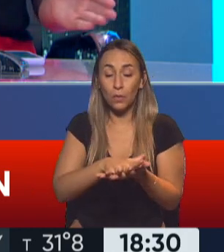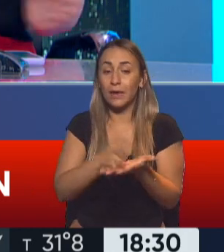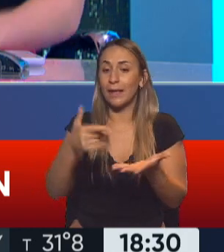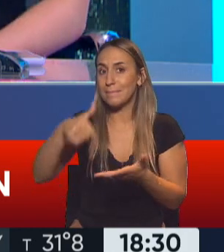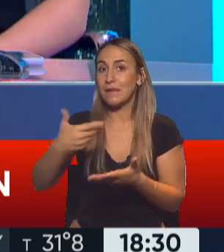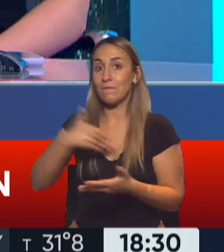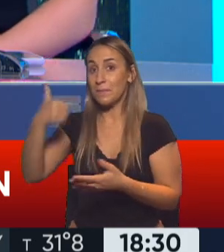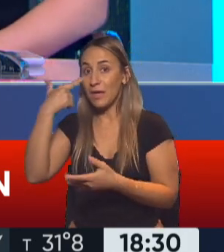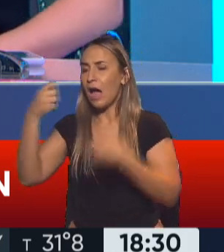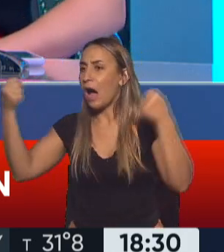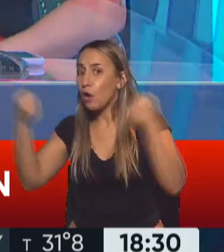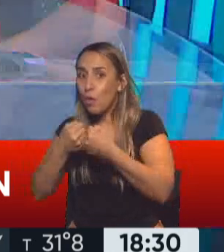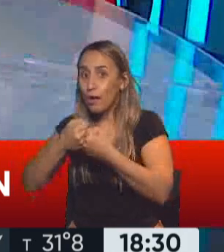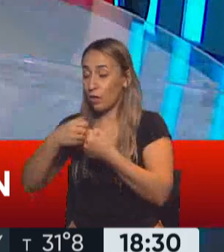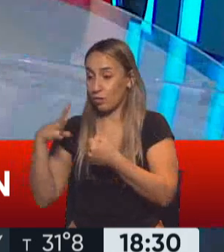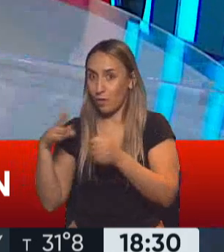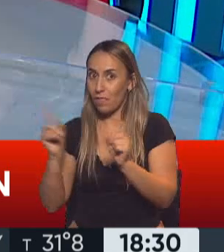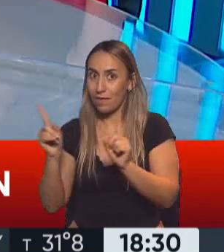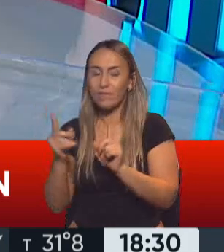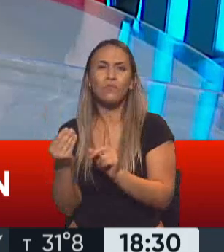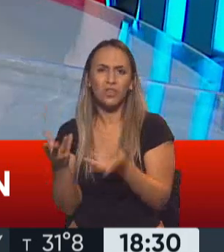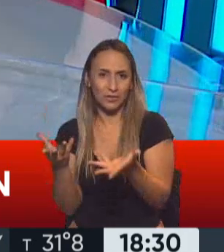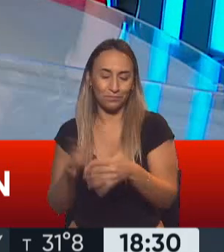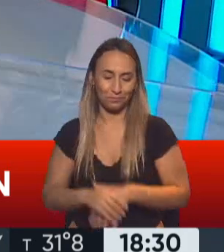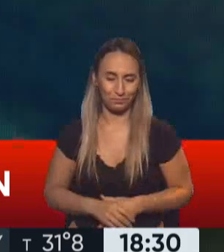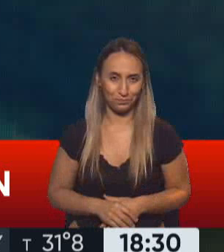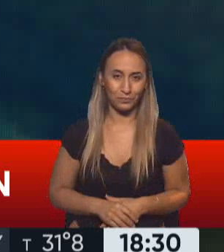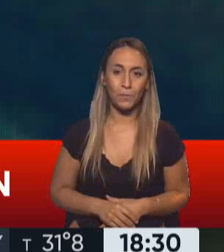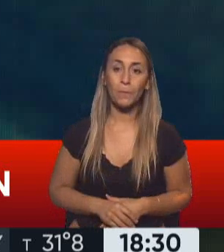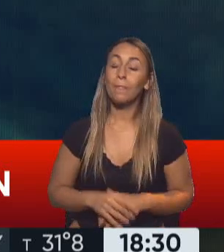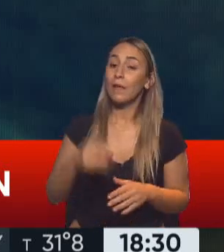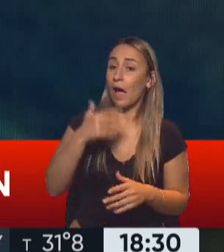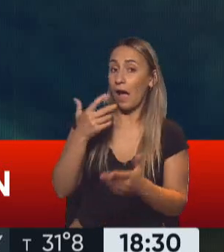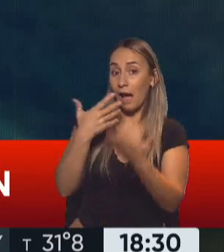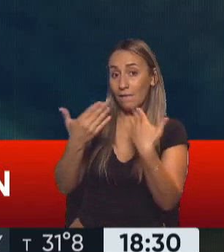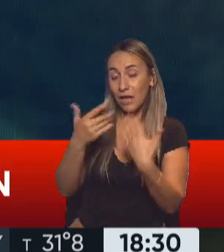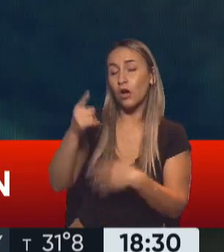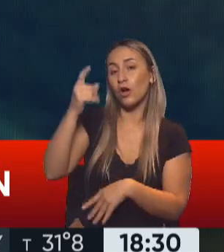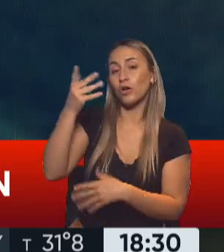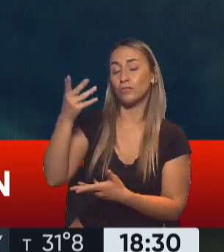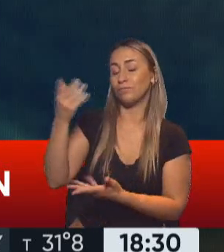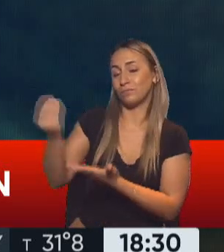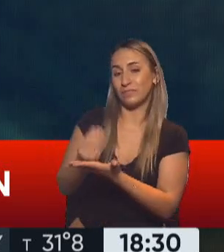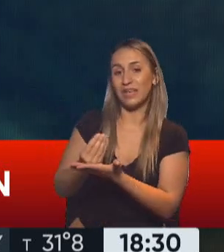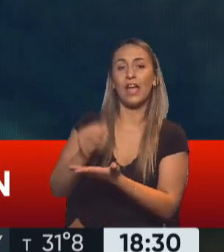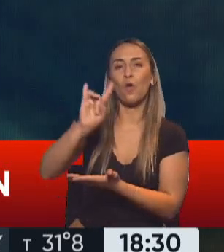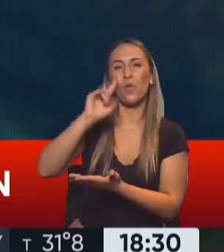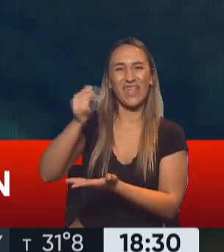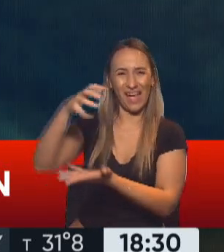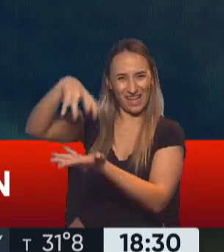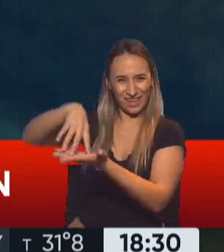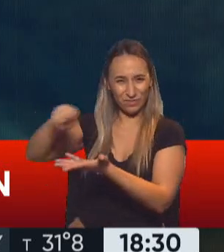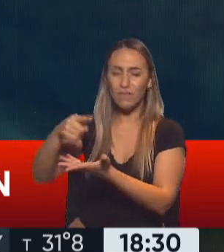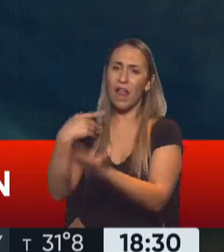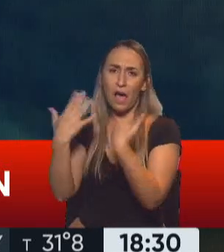Monetario Internacional. Vamos a hablar al respecto con José Urtubey, ex integrante de la Unión Industrial Argentina, por supuesto para conocer